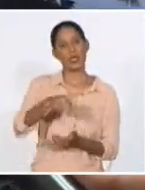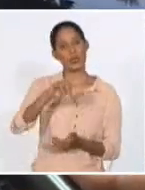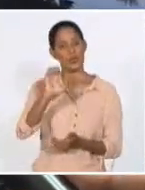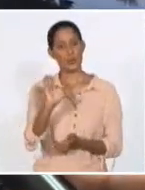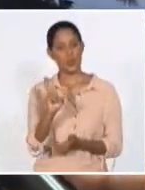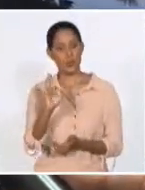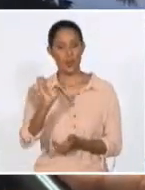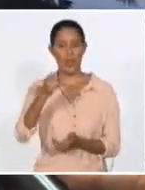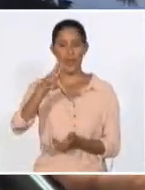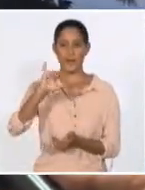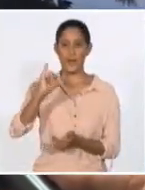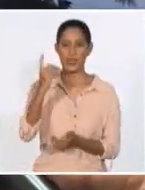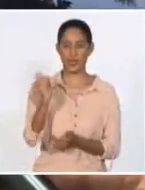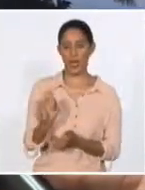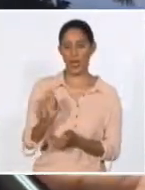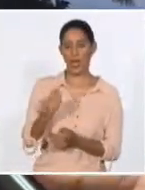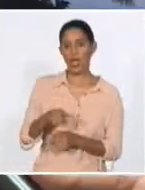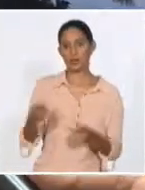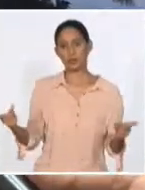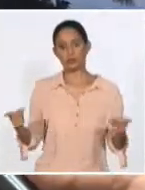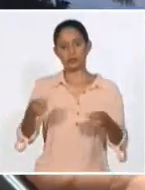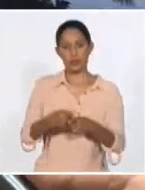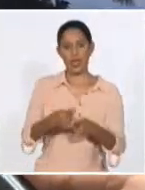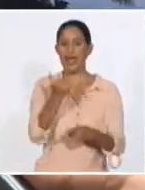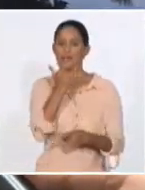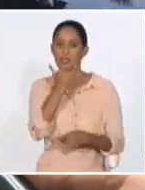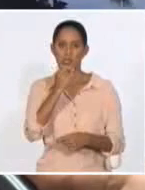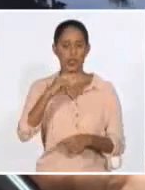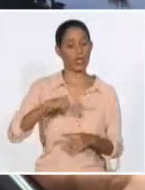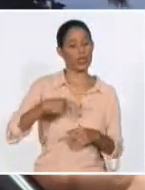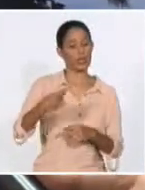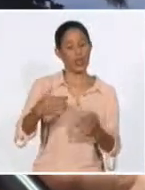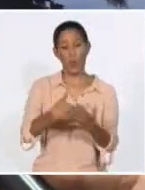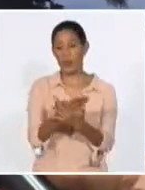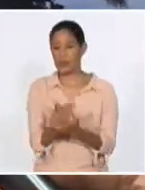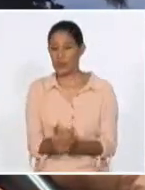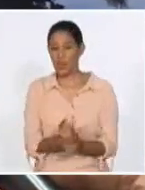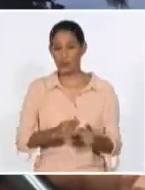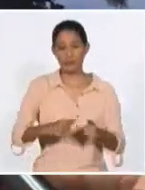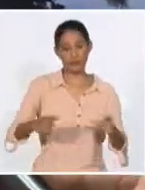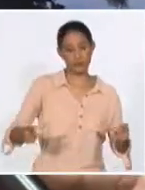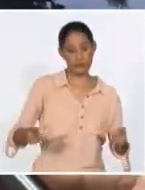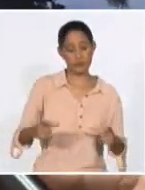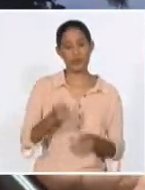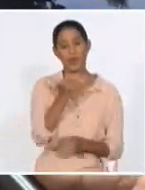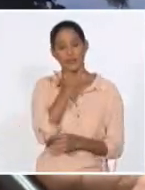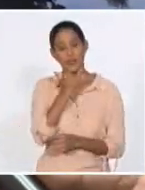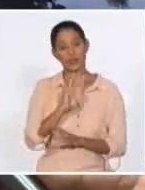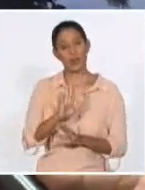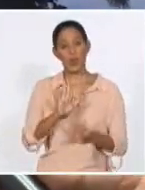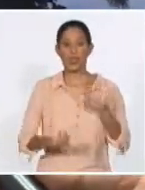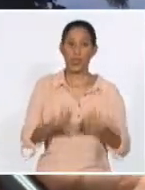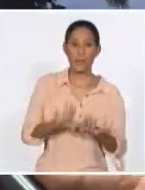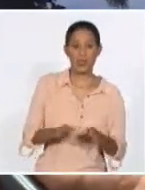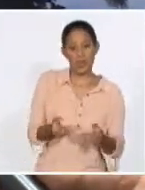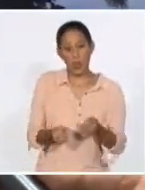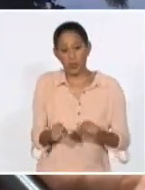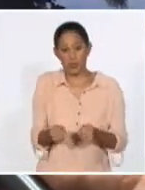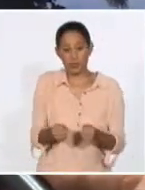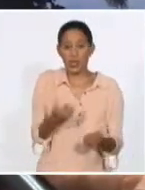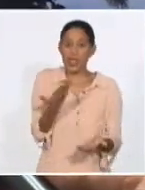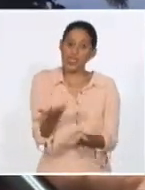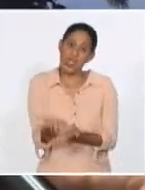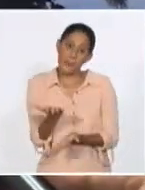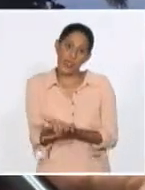condición básica en resumen vamos a tener afectaciones durante todo el día la magnitud de la afectación por supuesto dependerá del comportamiento de la demanda en cada una en cada